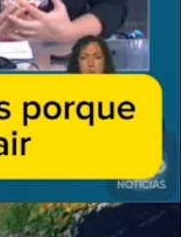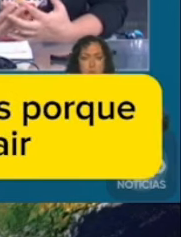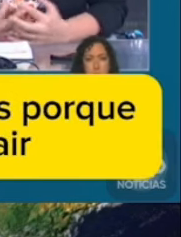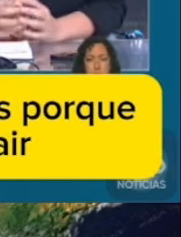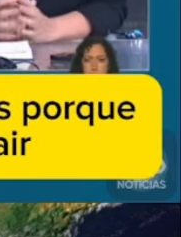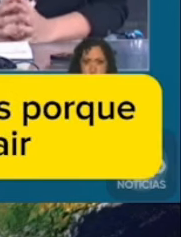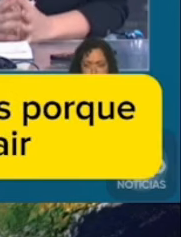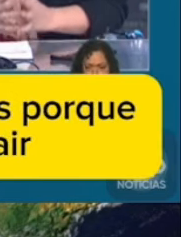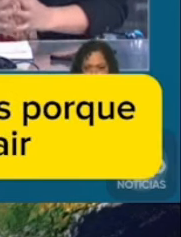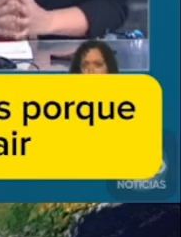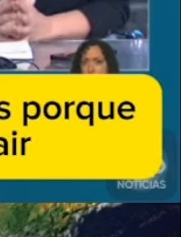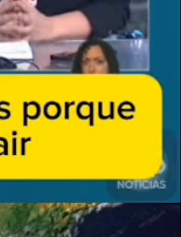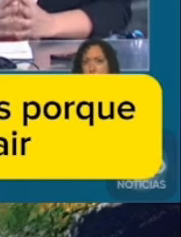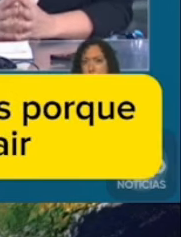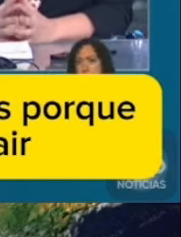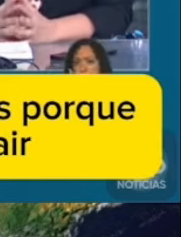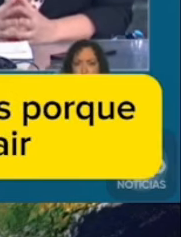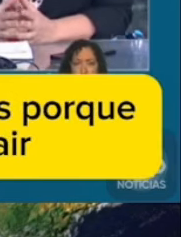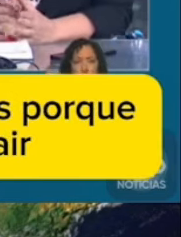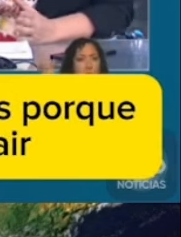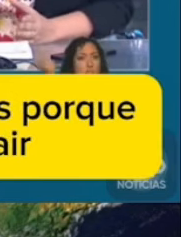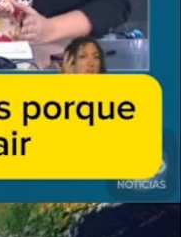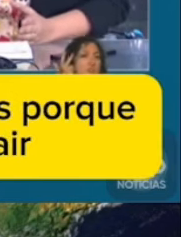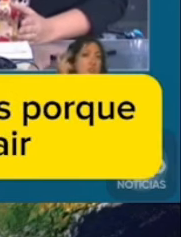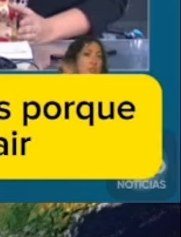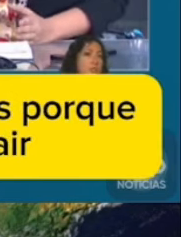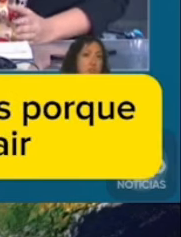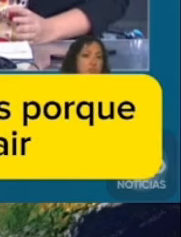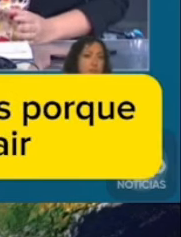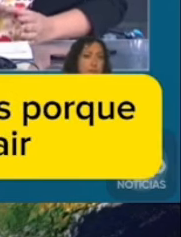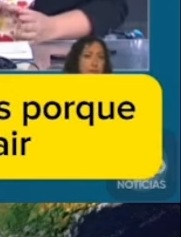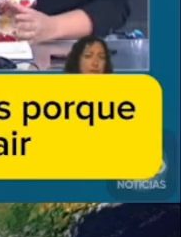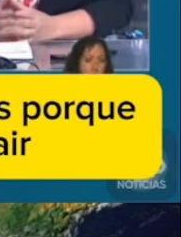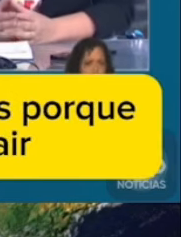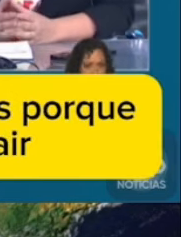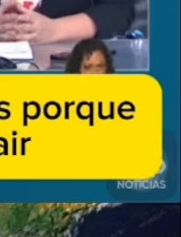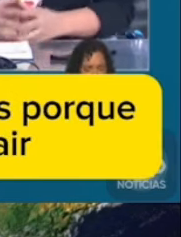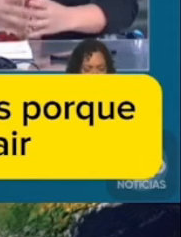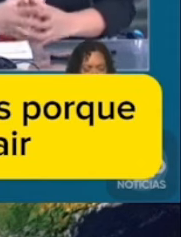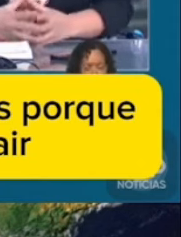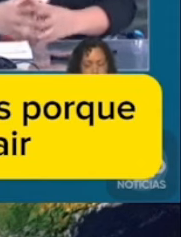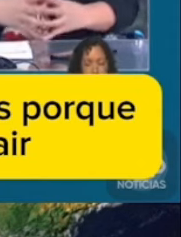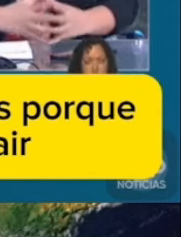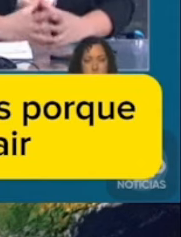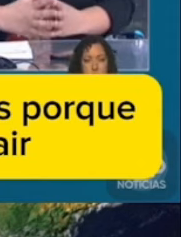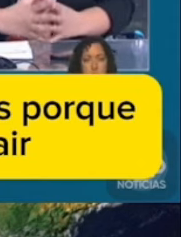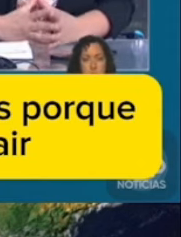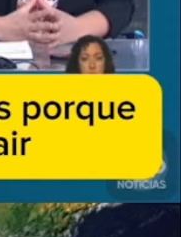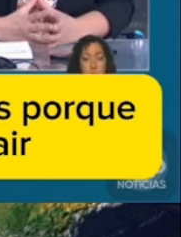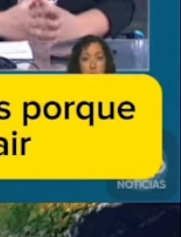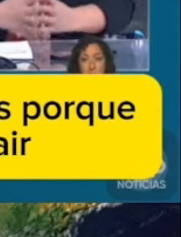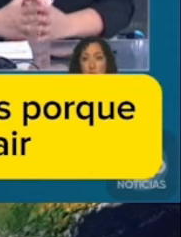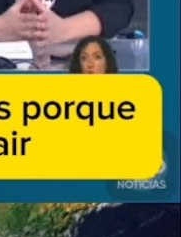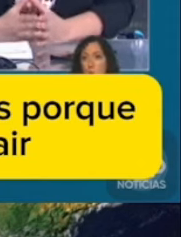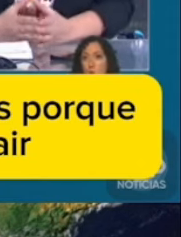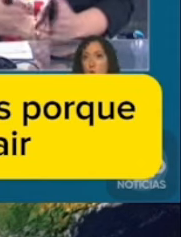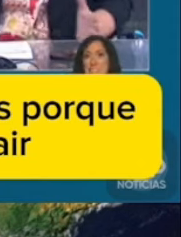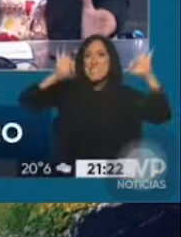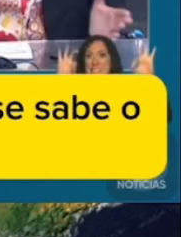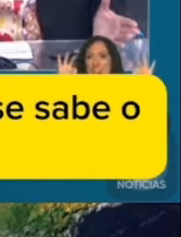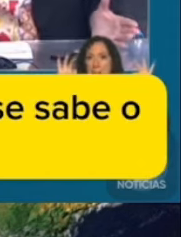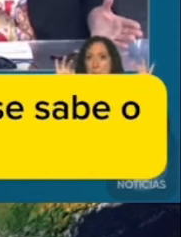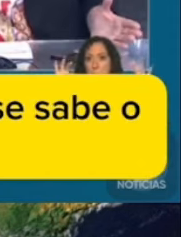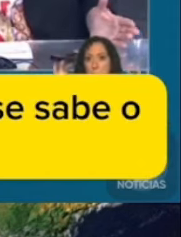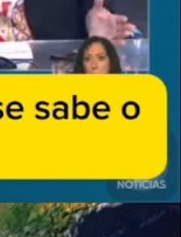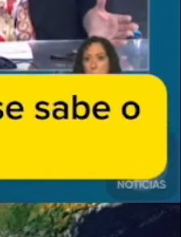de rehén al menos a 18 personas, porque, te decía, algunos pasajeros alcanzaron a bajarse antes de